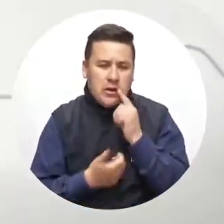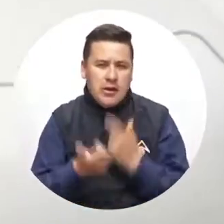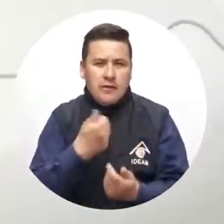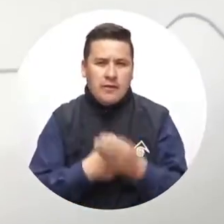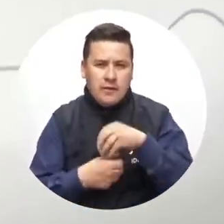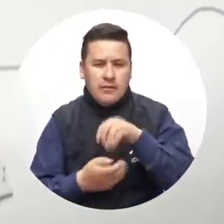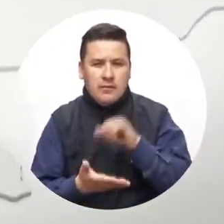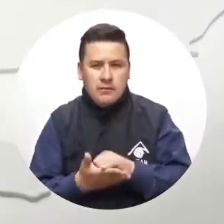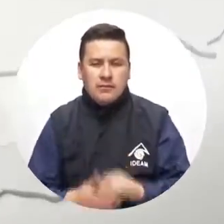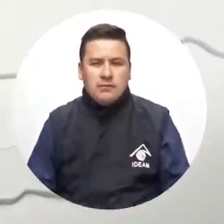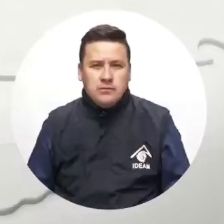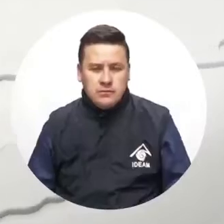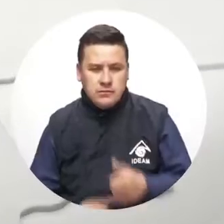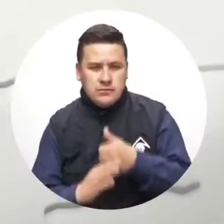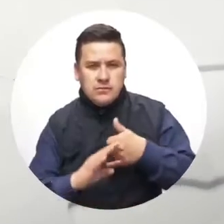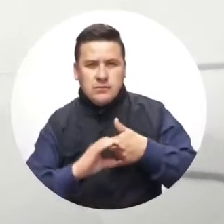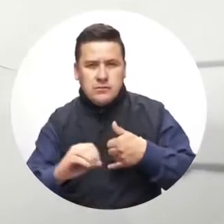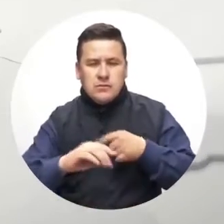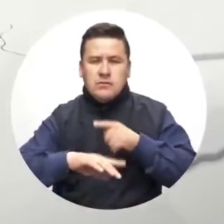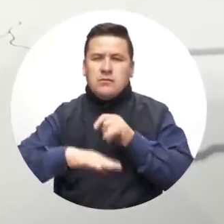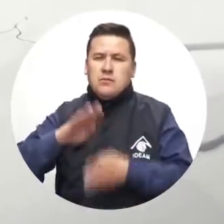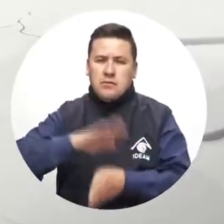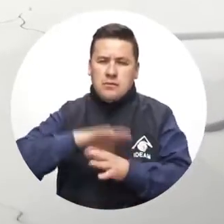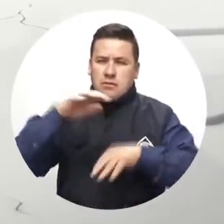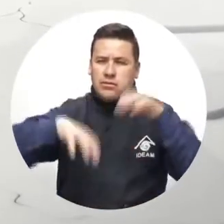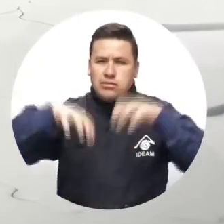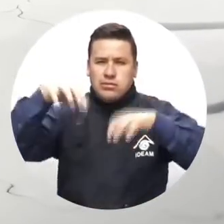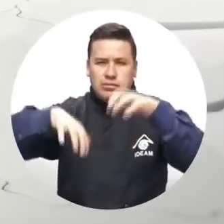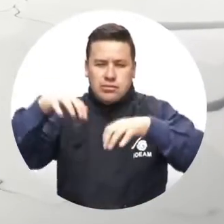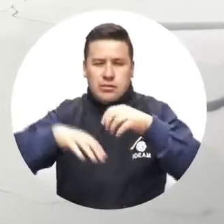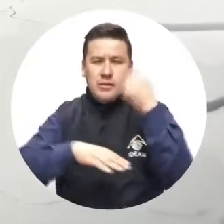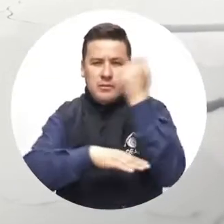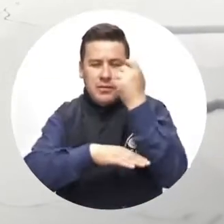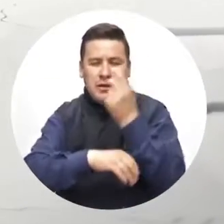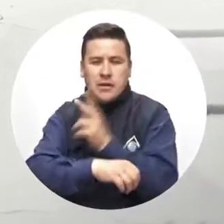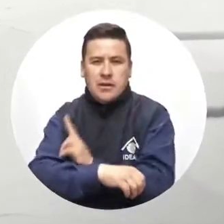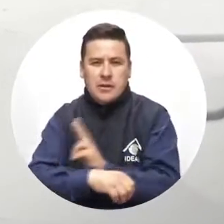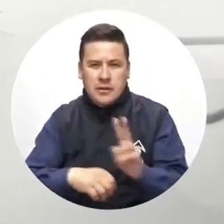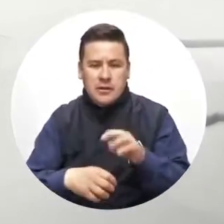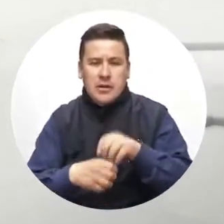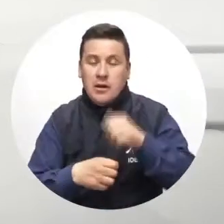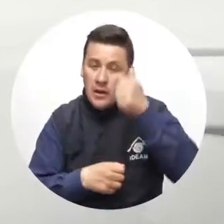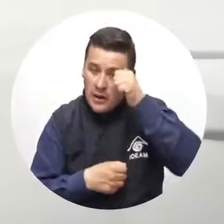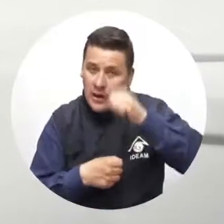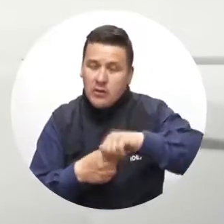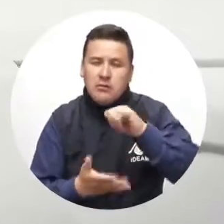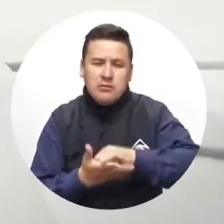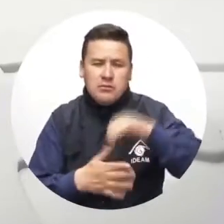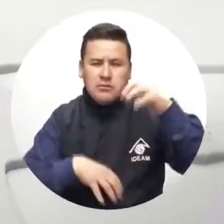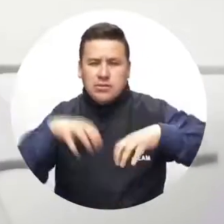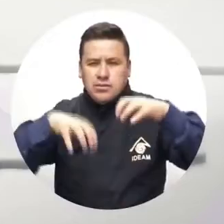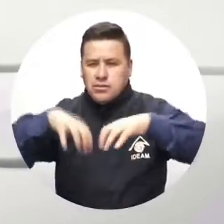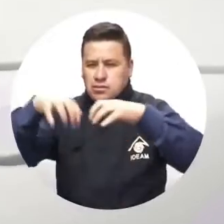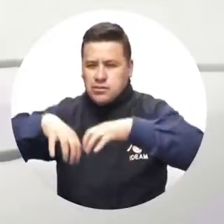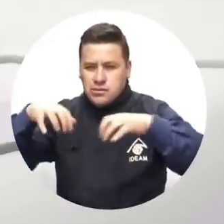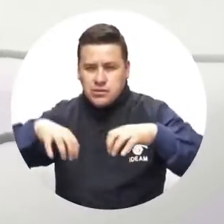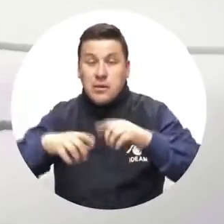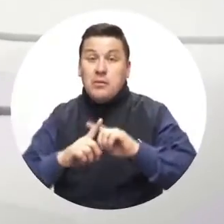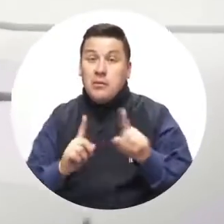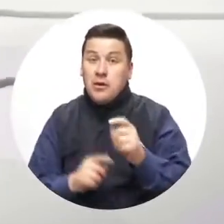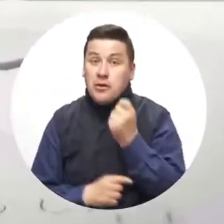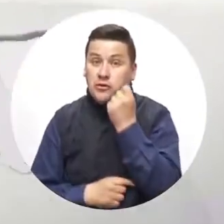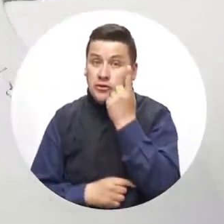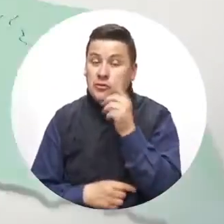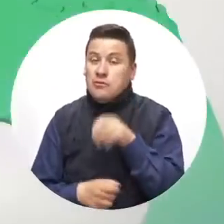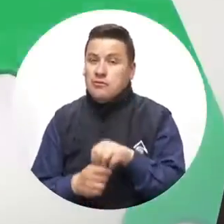Eje Cafetero. En la Orinoquía persisten las lluvias, sobre todo en Meta y Vichada. Sobre Arauca persisten las lloviznas y no